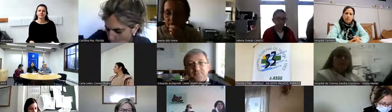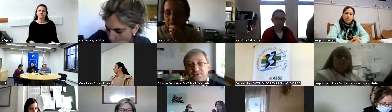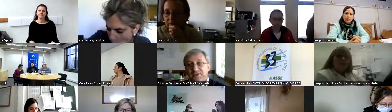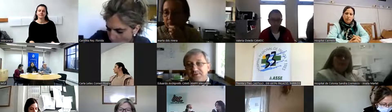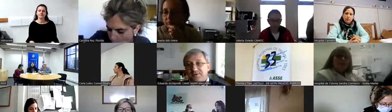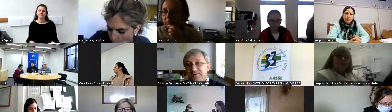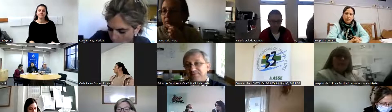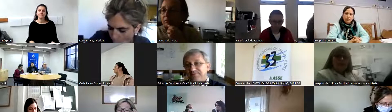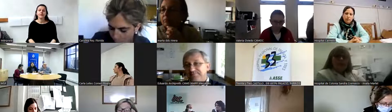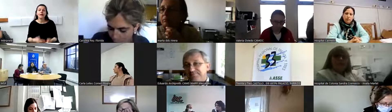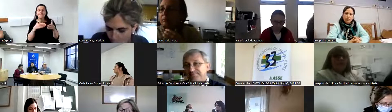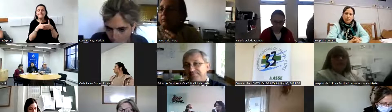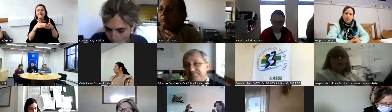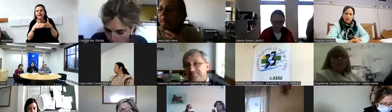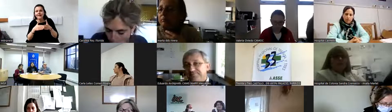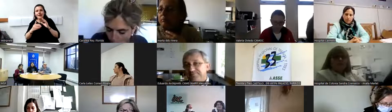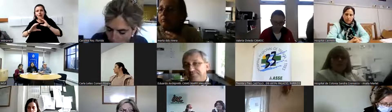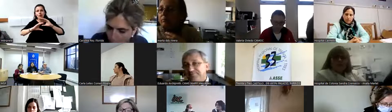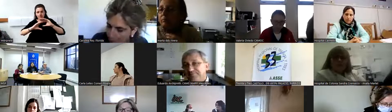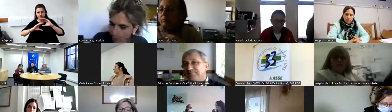acá vienen las barreras comunicacionales,